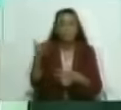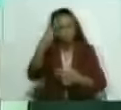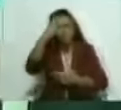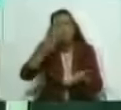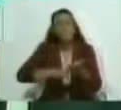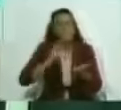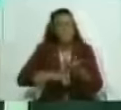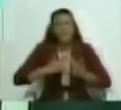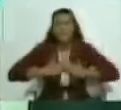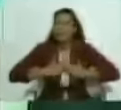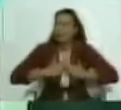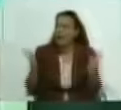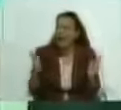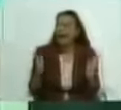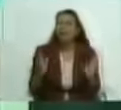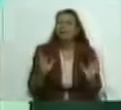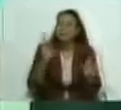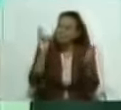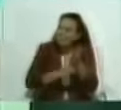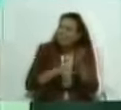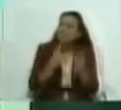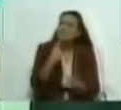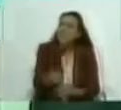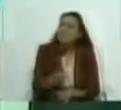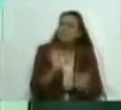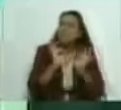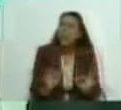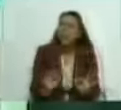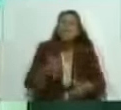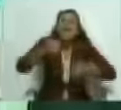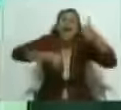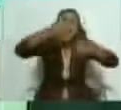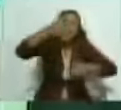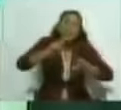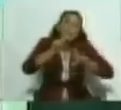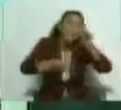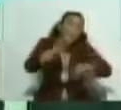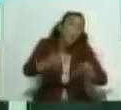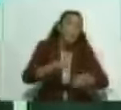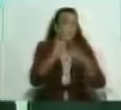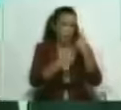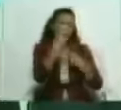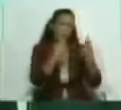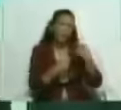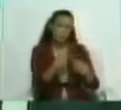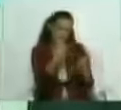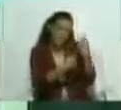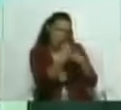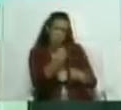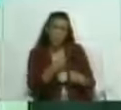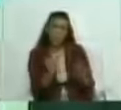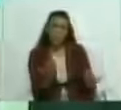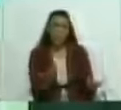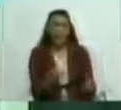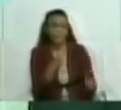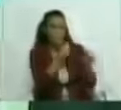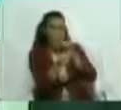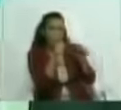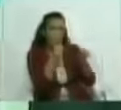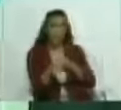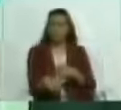verdad, ciertamente les digo, si algunos me preguntan y me han preguntado,